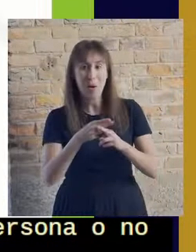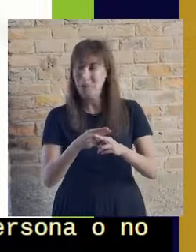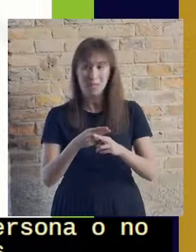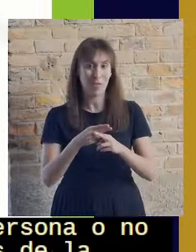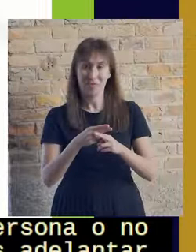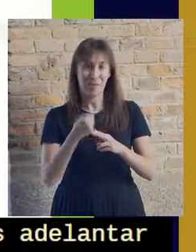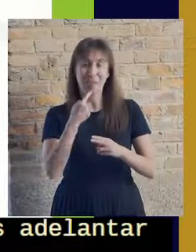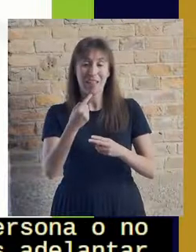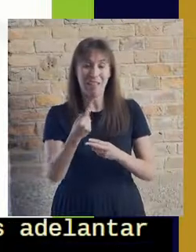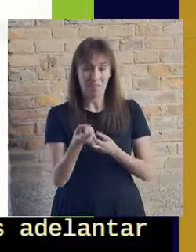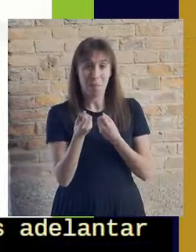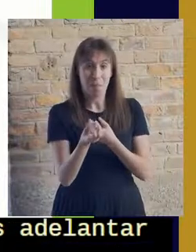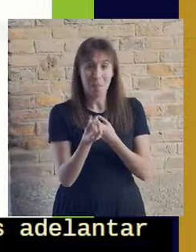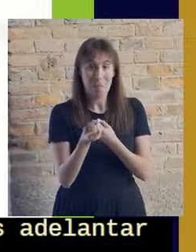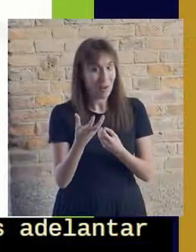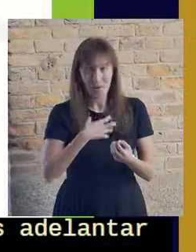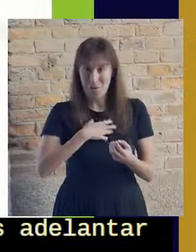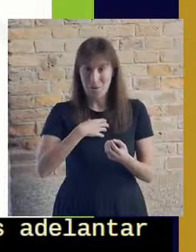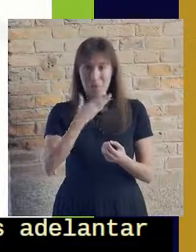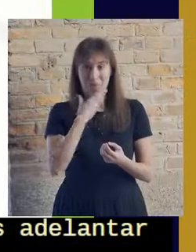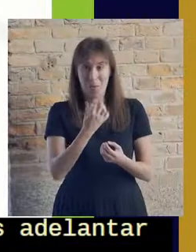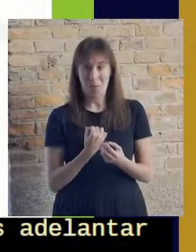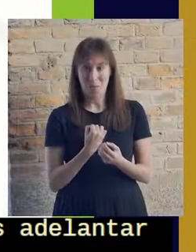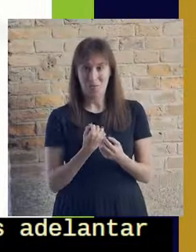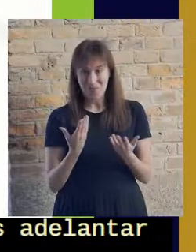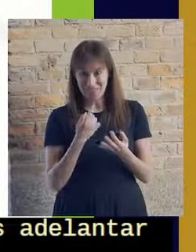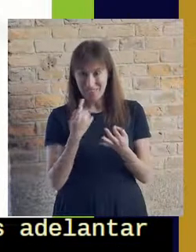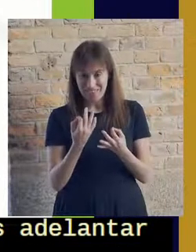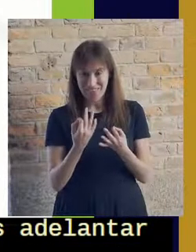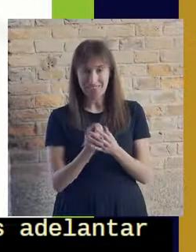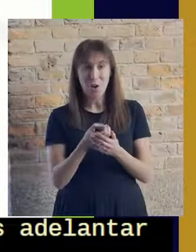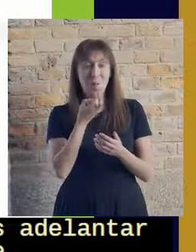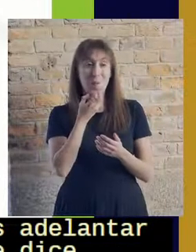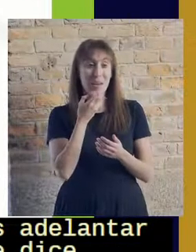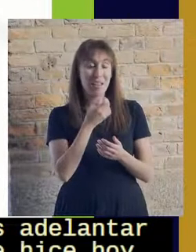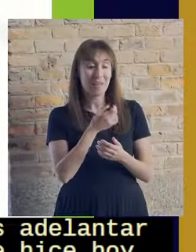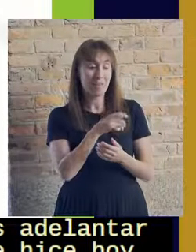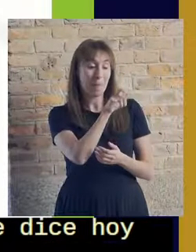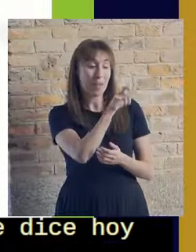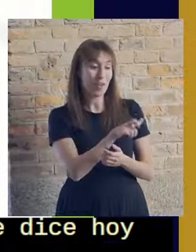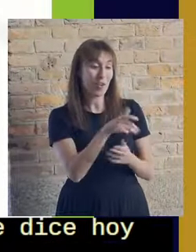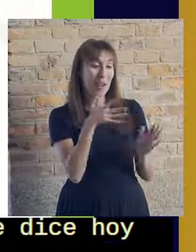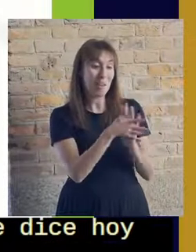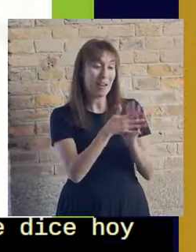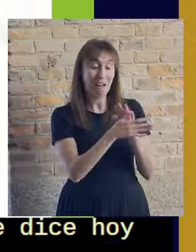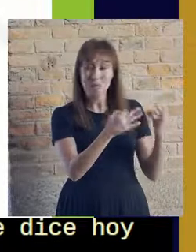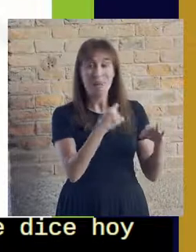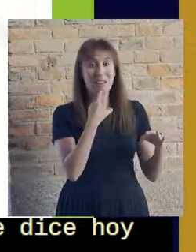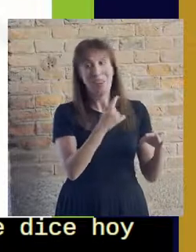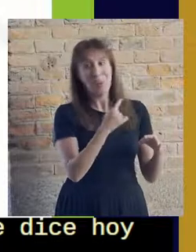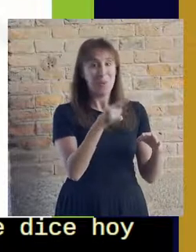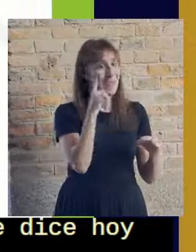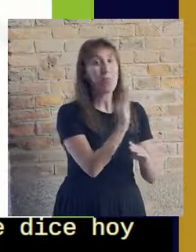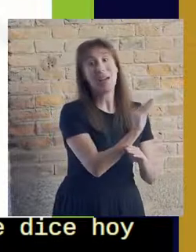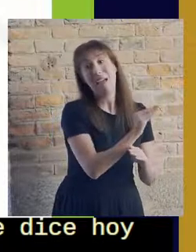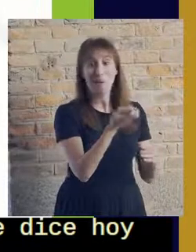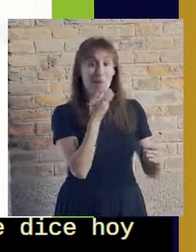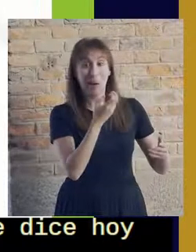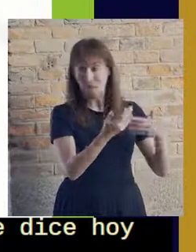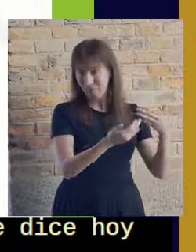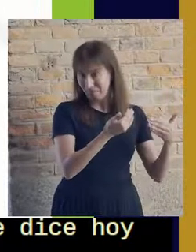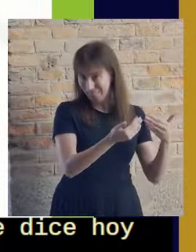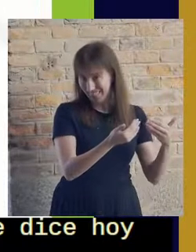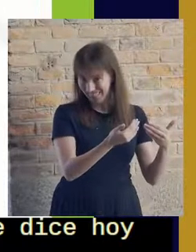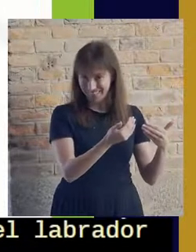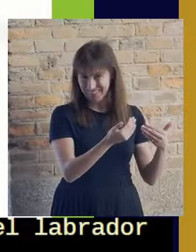puedes adelantar información Nunca Jamás vale a lo mejor el narrador te dice Uy Mira ten cuidado con este vale porque lo puede decir el